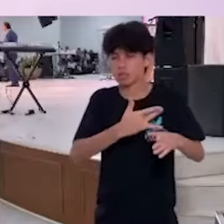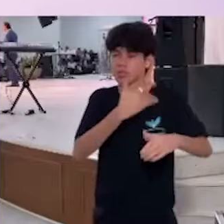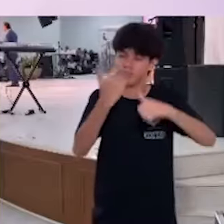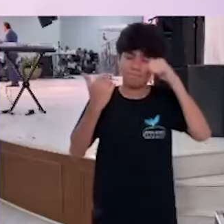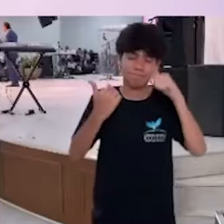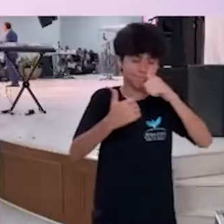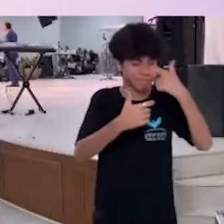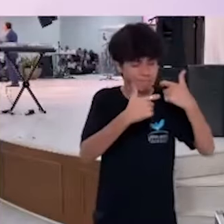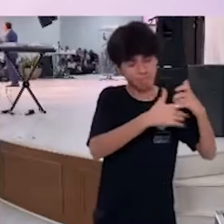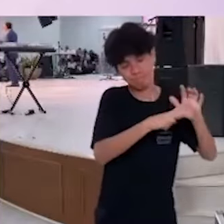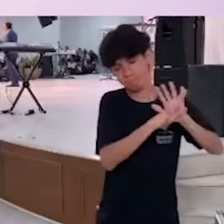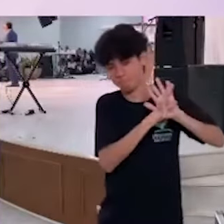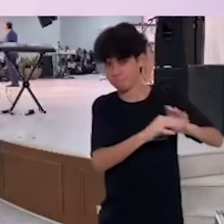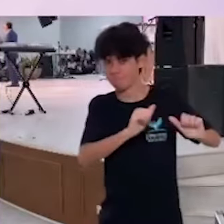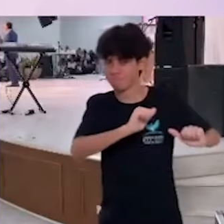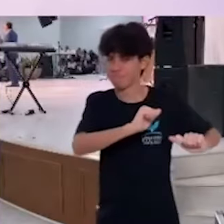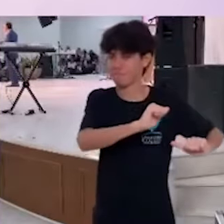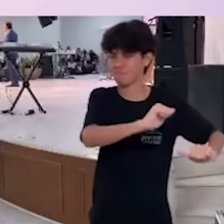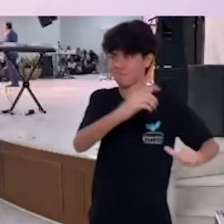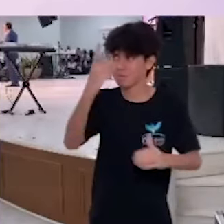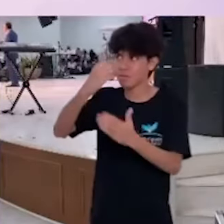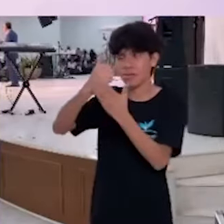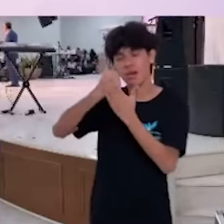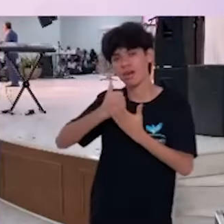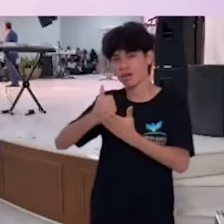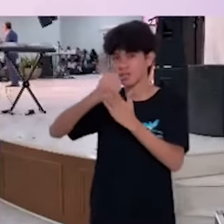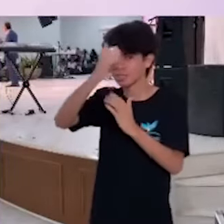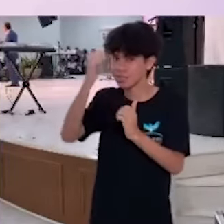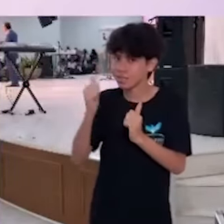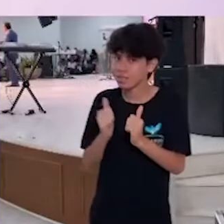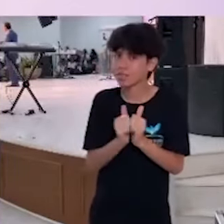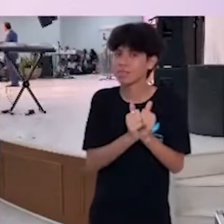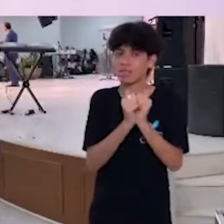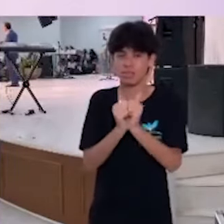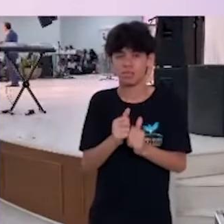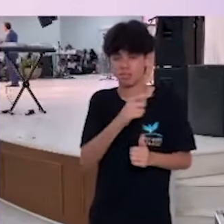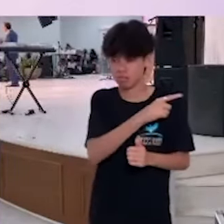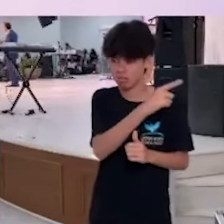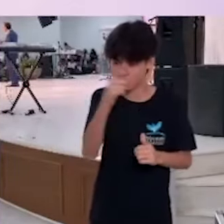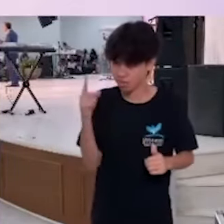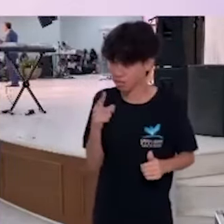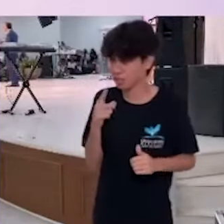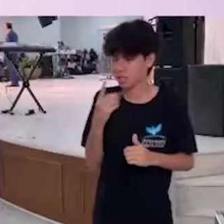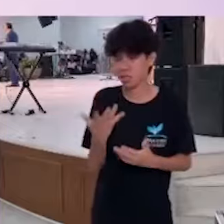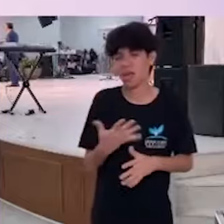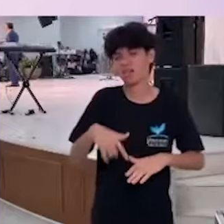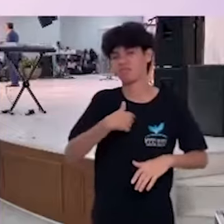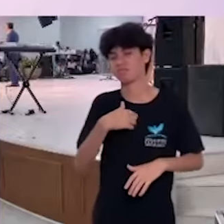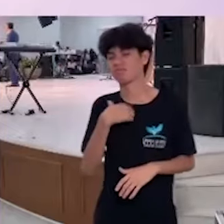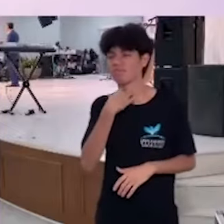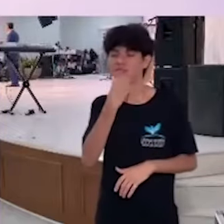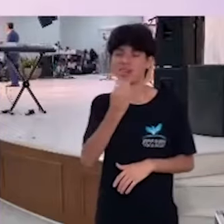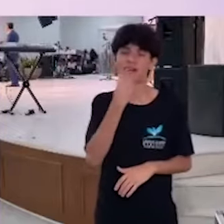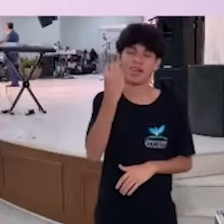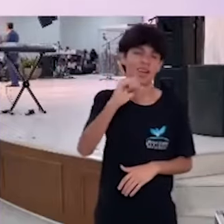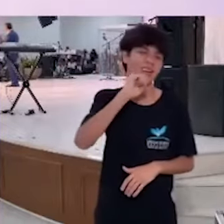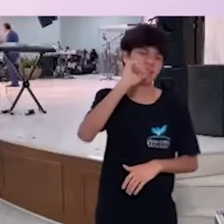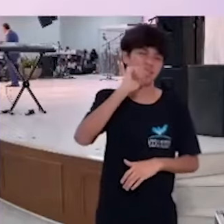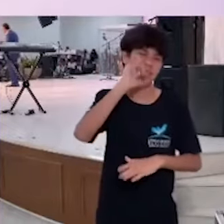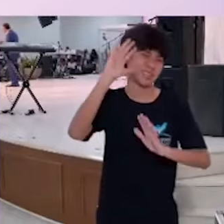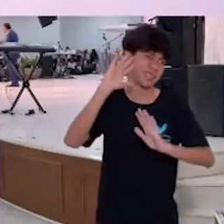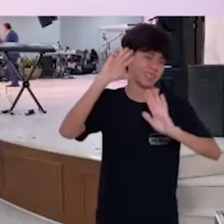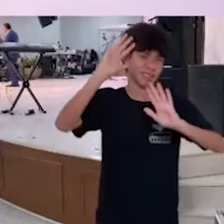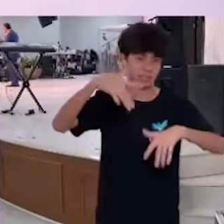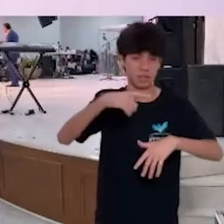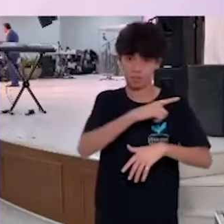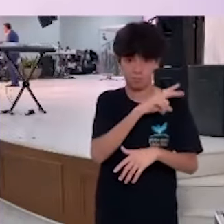eso no podemos darnos el lujo de ser hombres y mujeres que no oran, sino ser